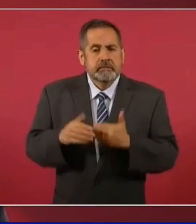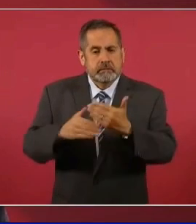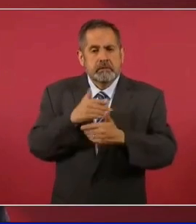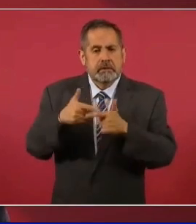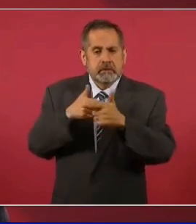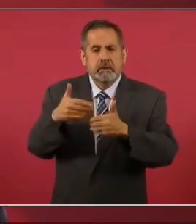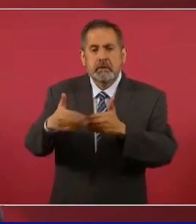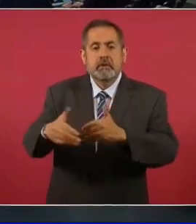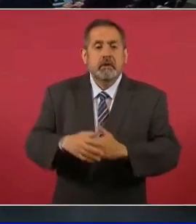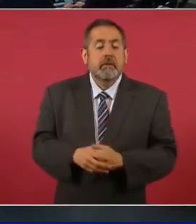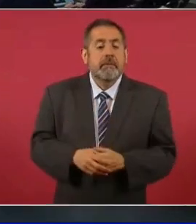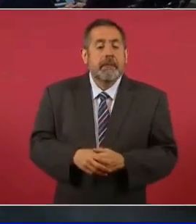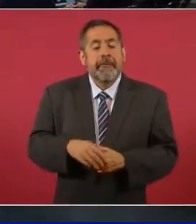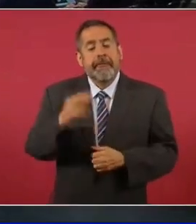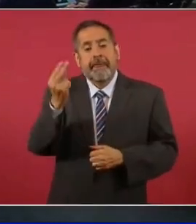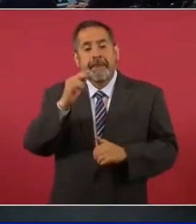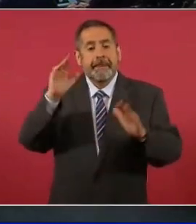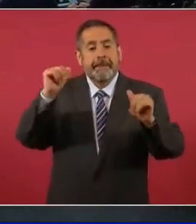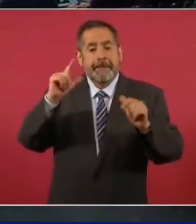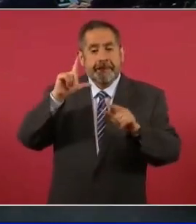seguirlo haciendo Me tengo que ir mira pero tengo